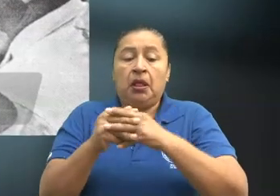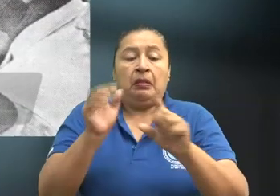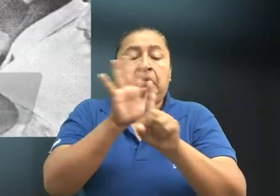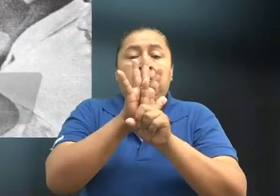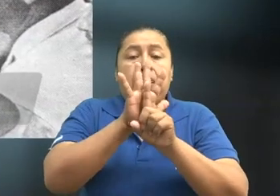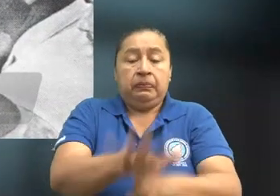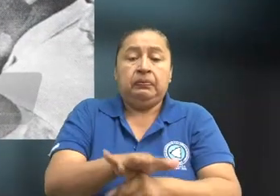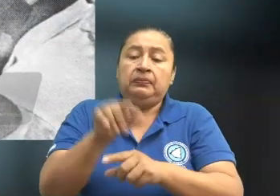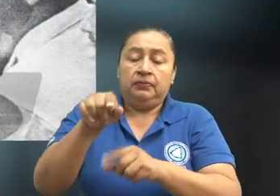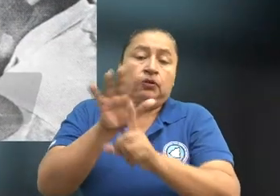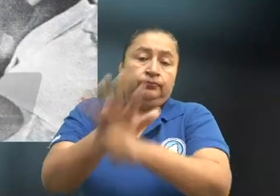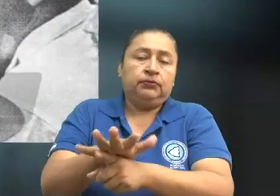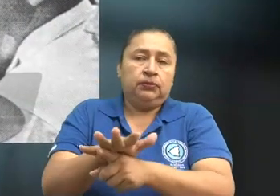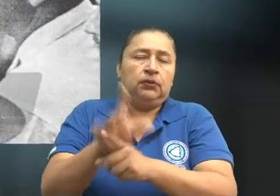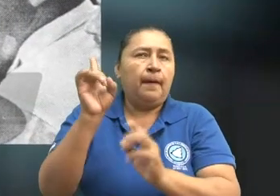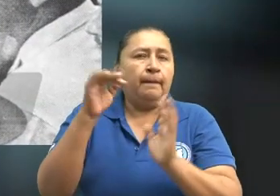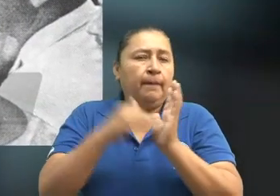liberal,